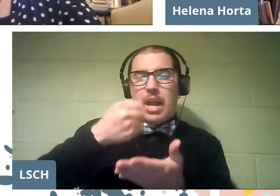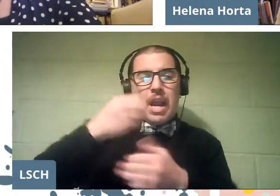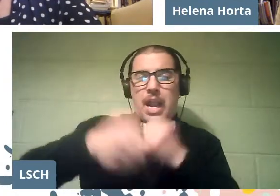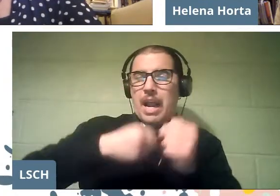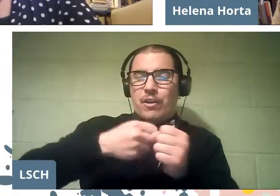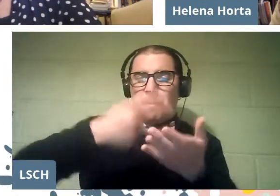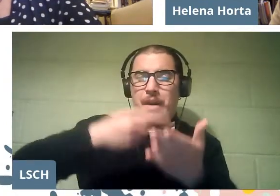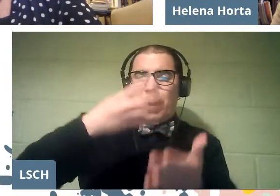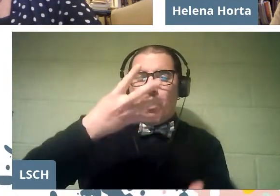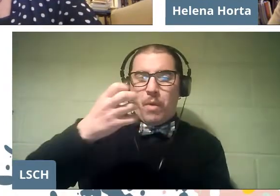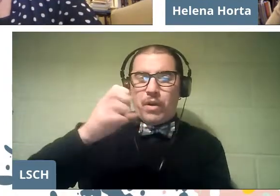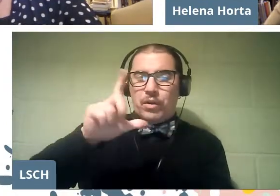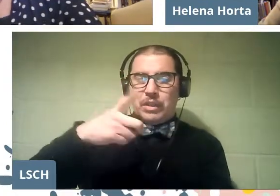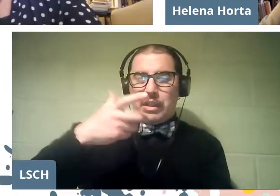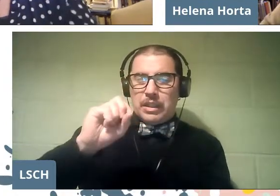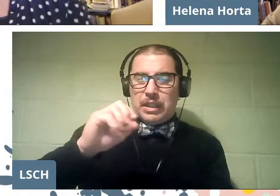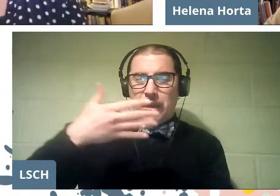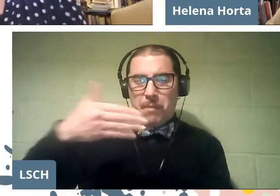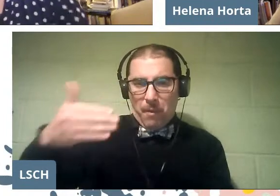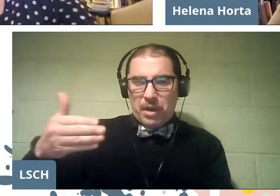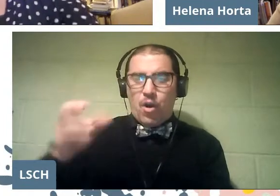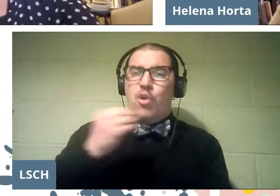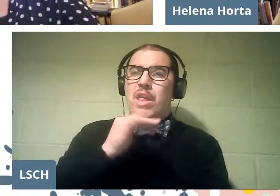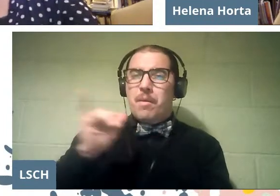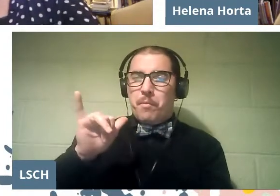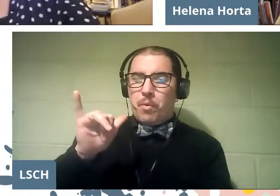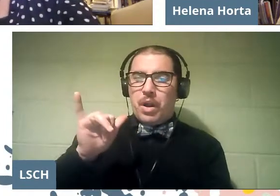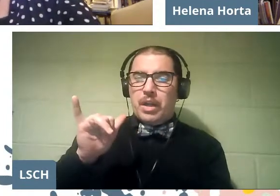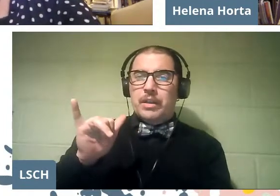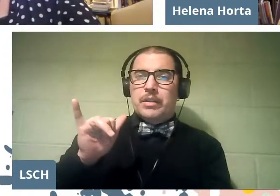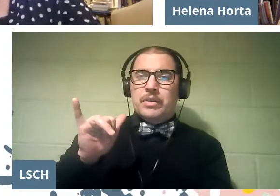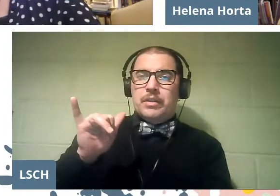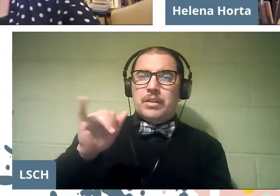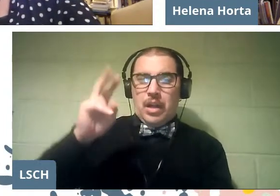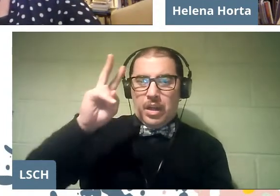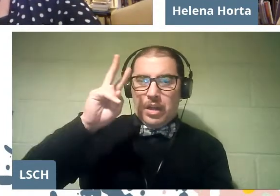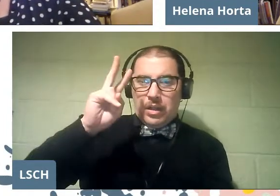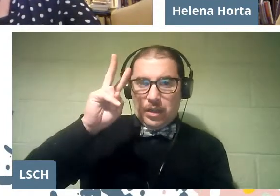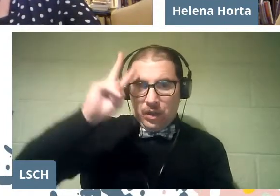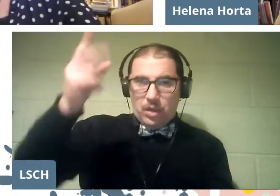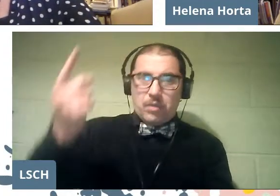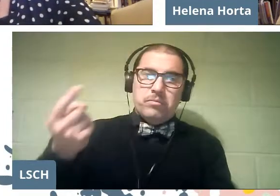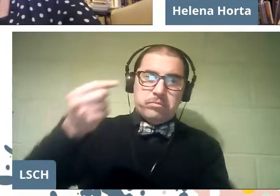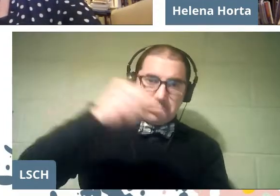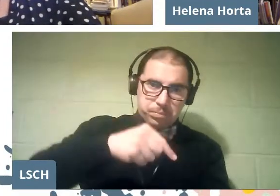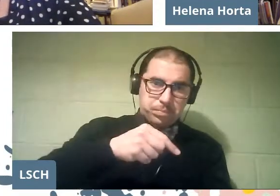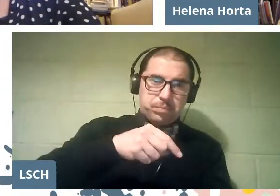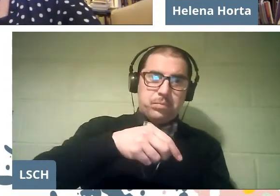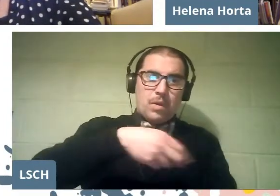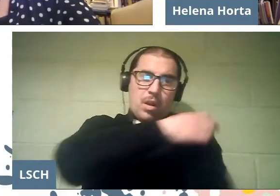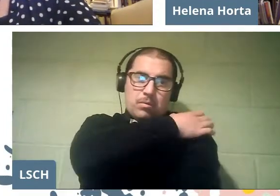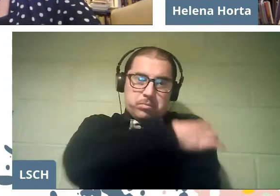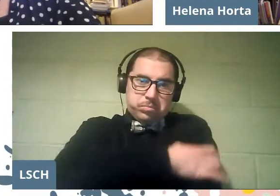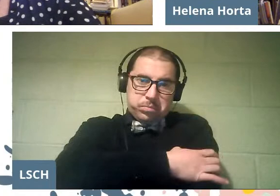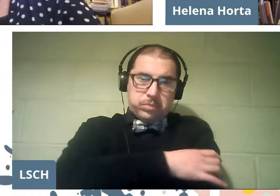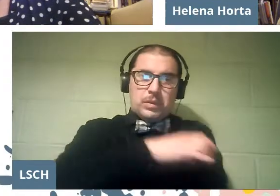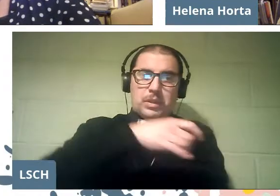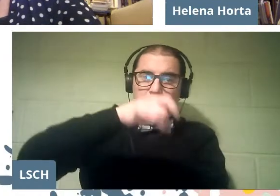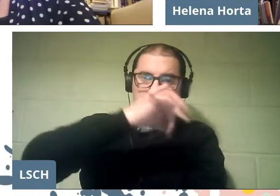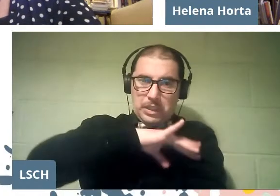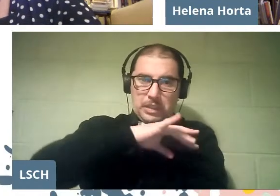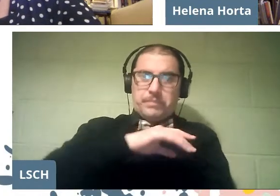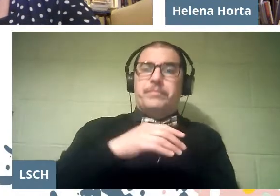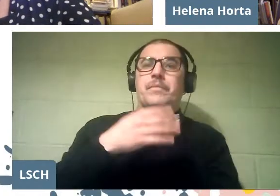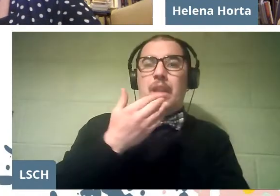en adelante, con la conquista del norte, del extremo norte de Chile, donde